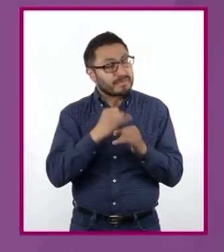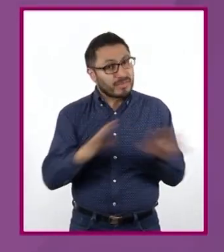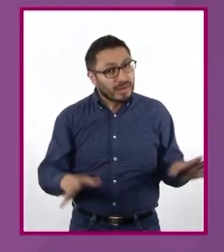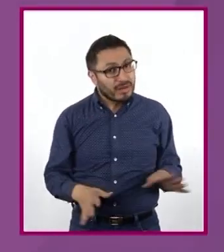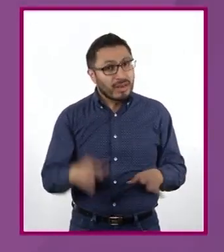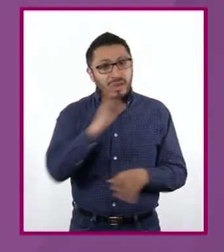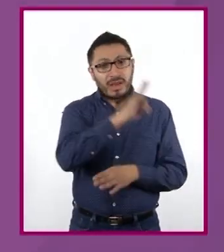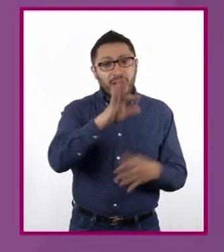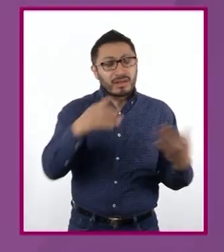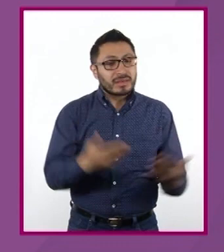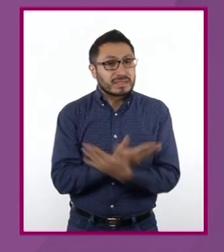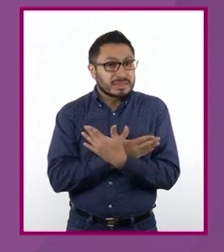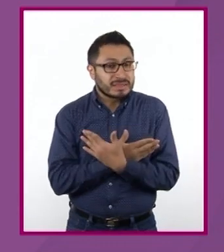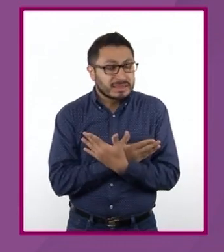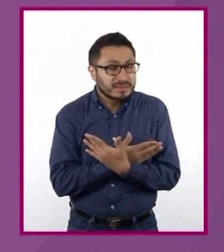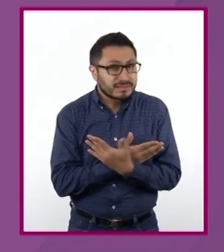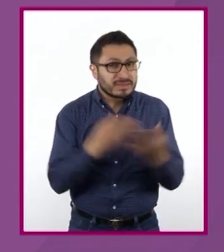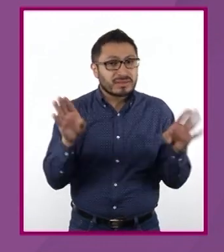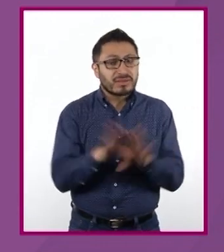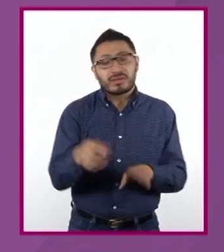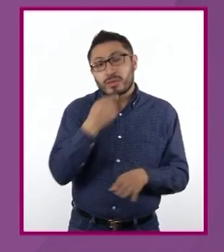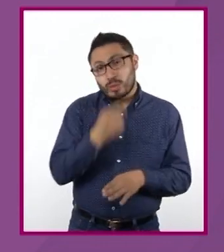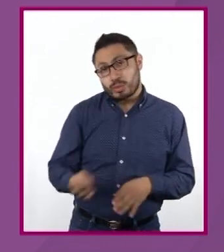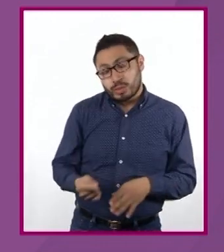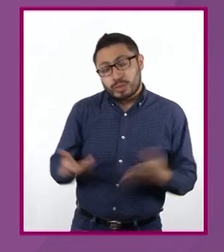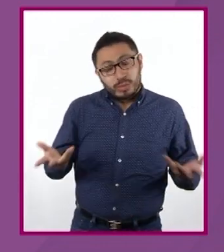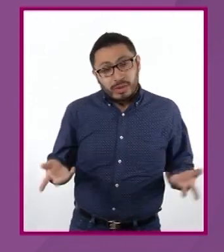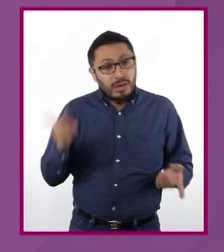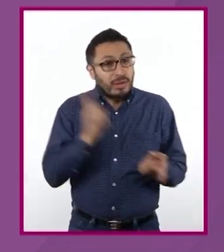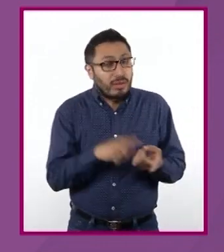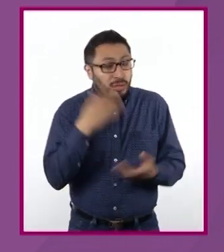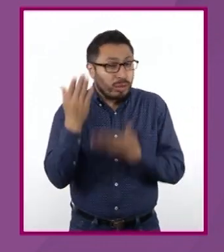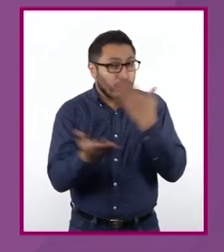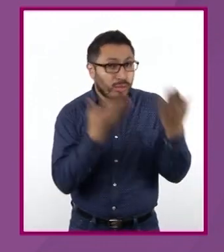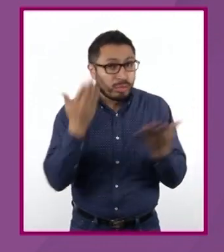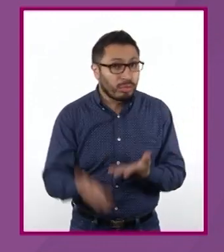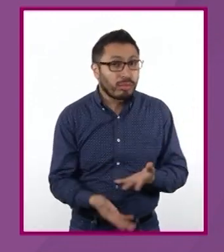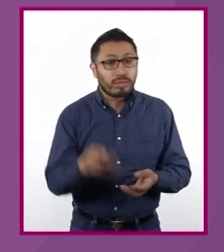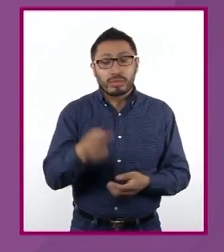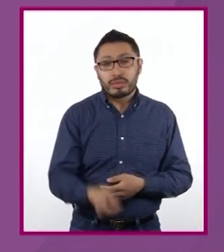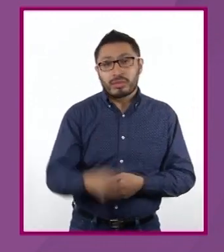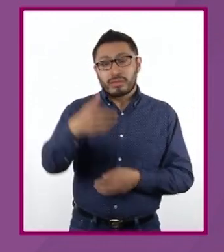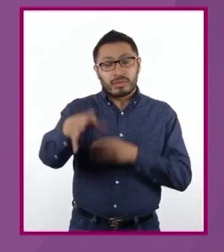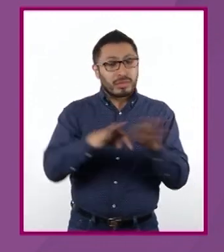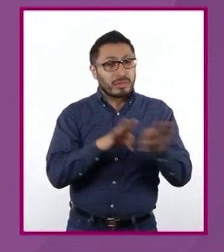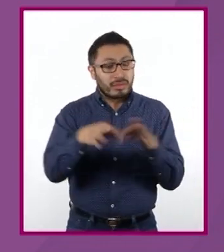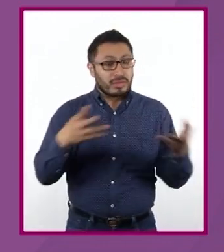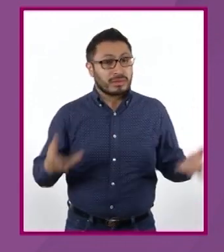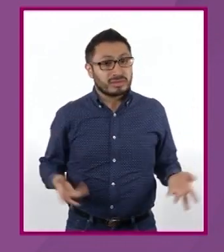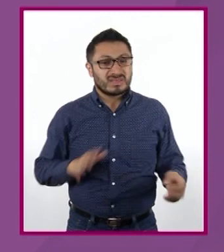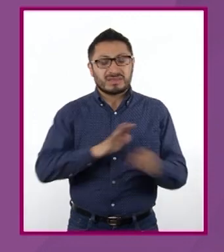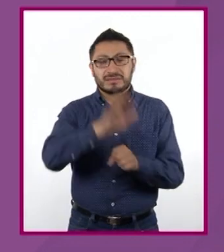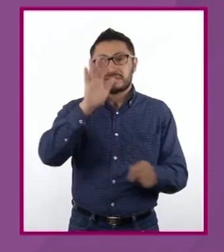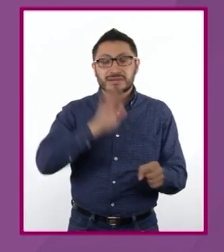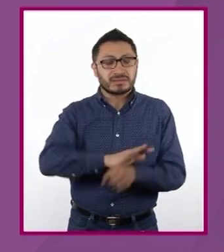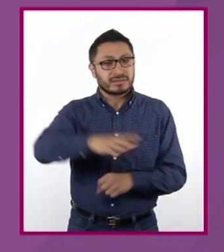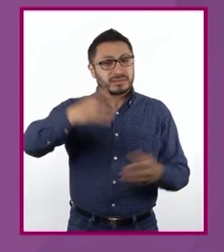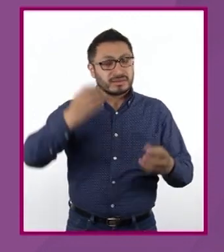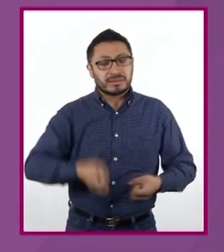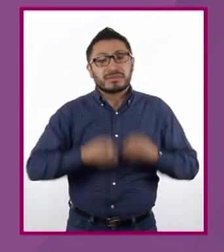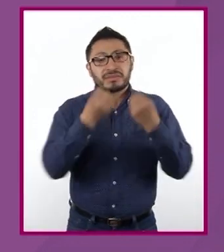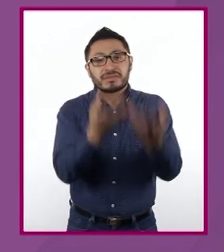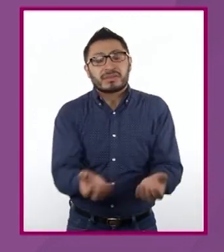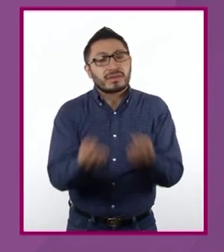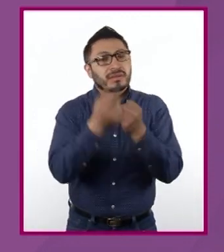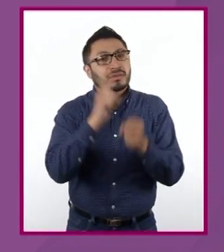fecha de nacimiento, cómo fue su niñez, dónde estudió, sus primeros empleos, cuáles han sido sus aportes a